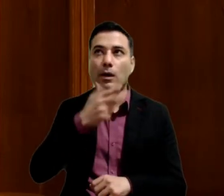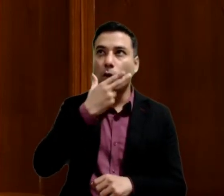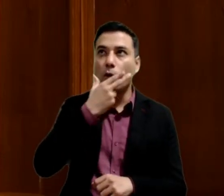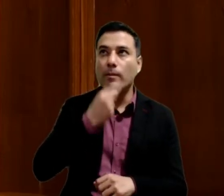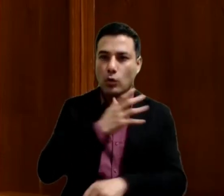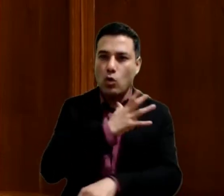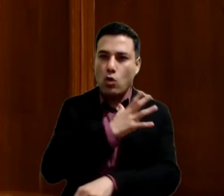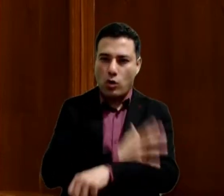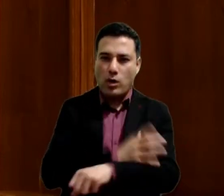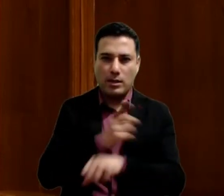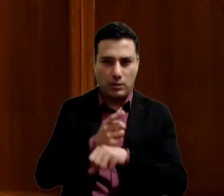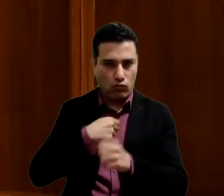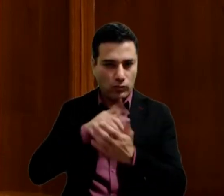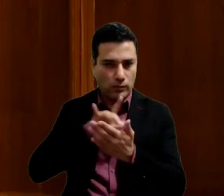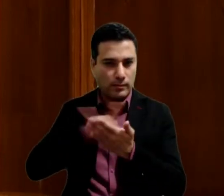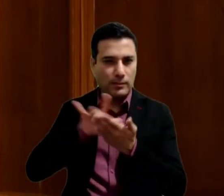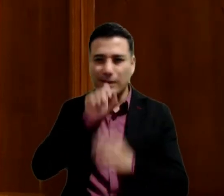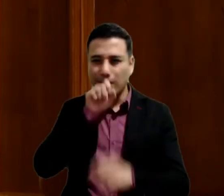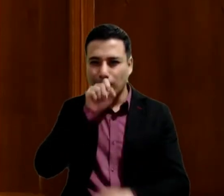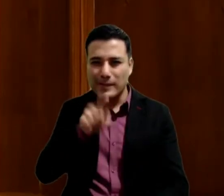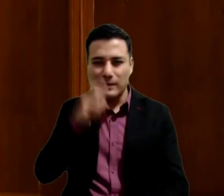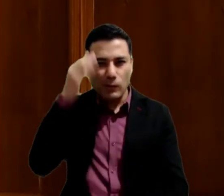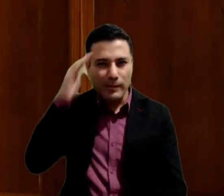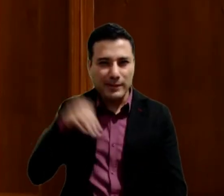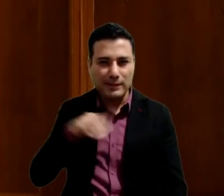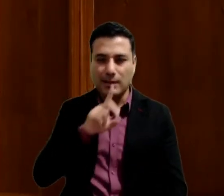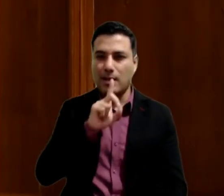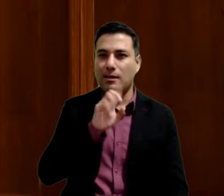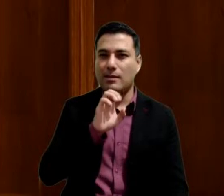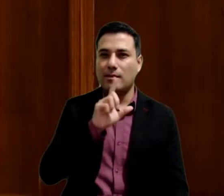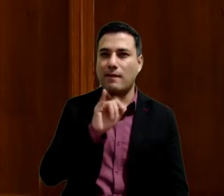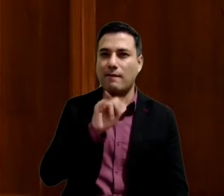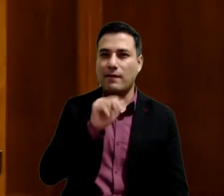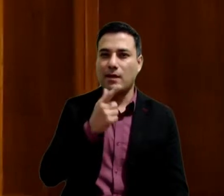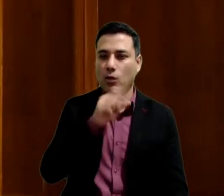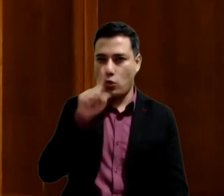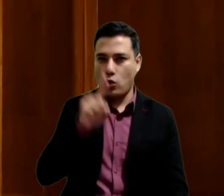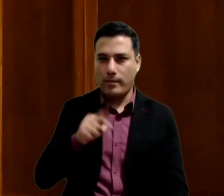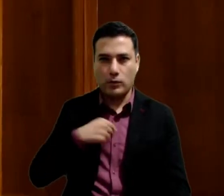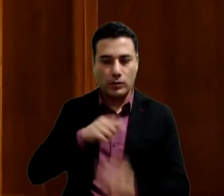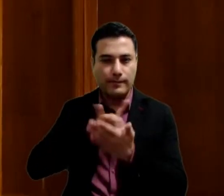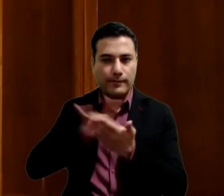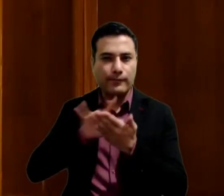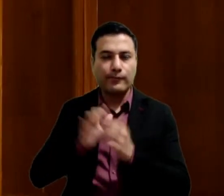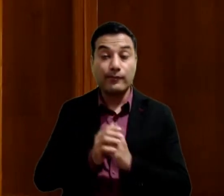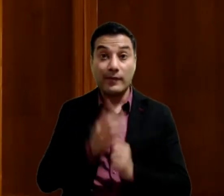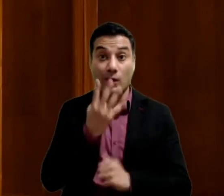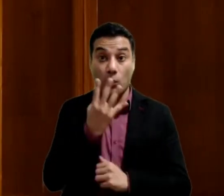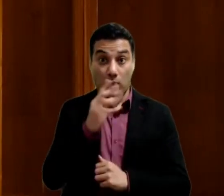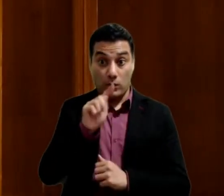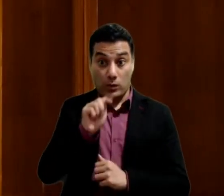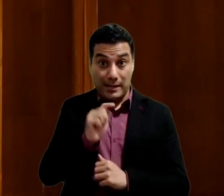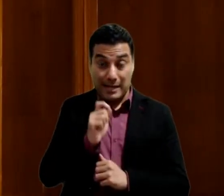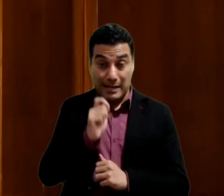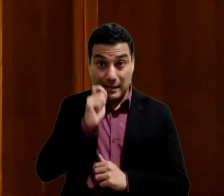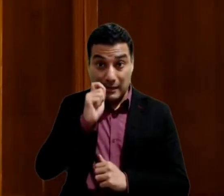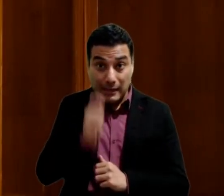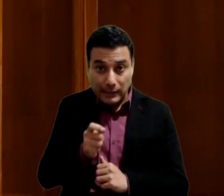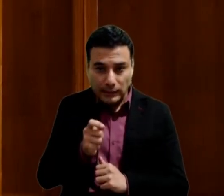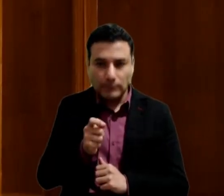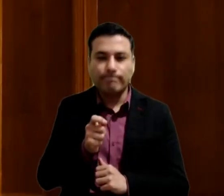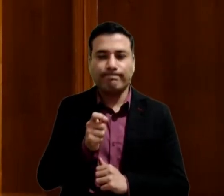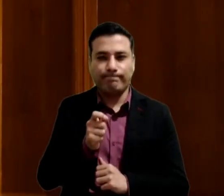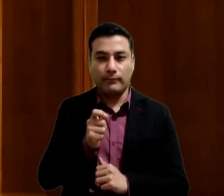la maestra Delfina Gómez, porque la Cuarta Transformación no es solo un momento, es un